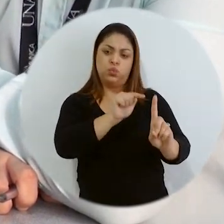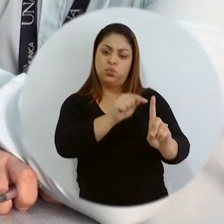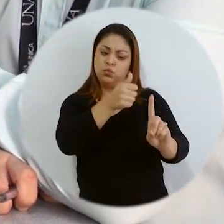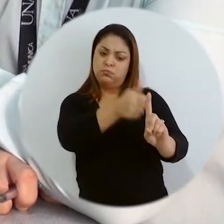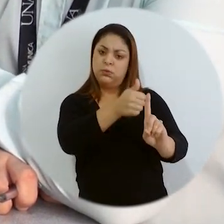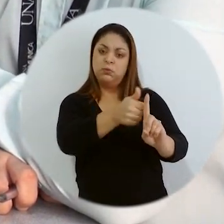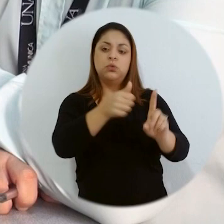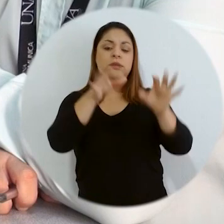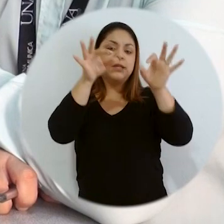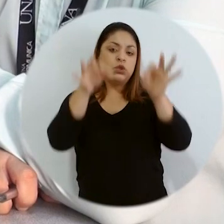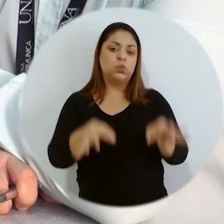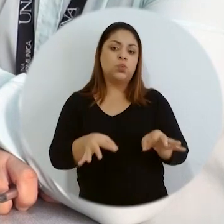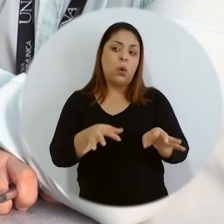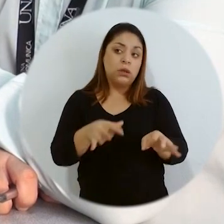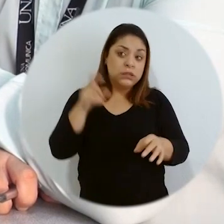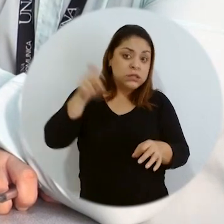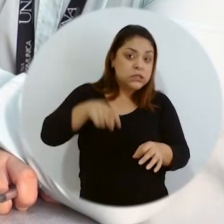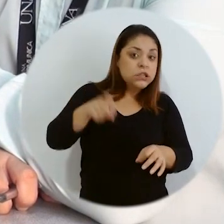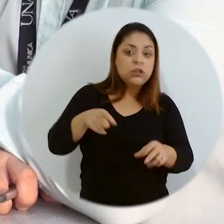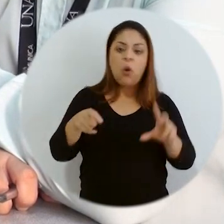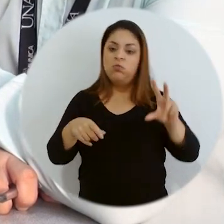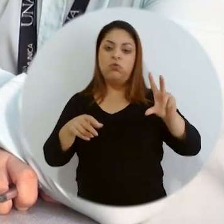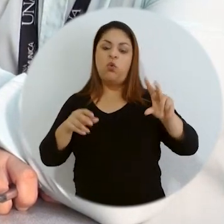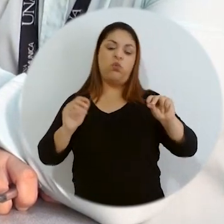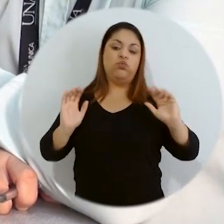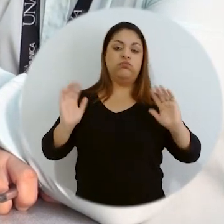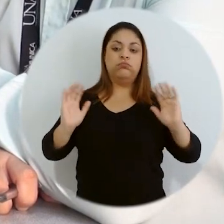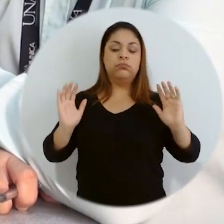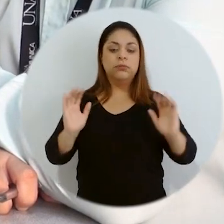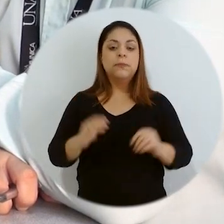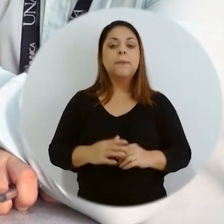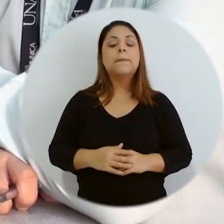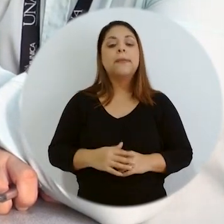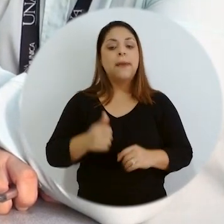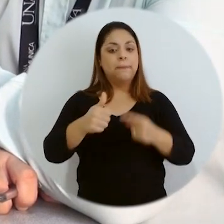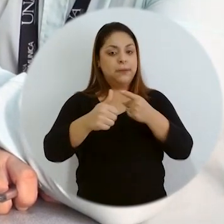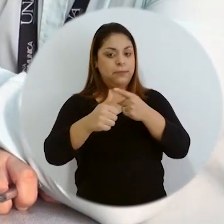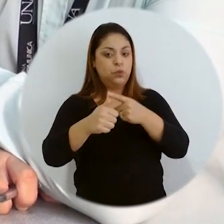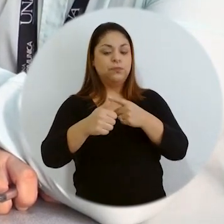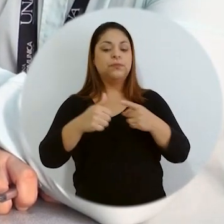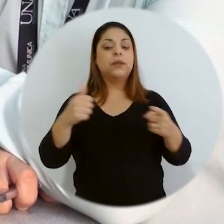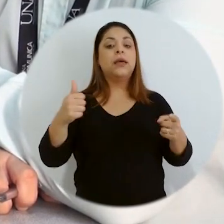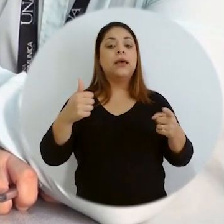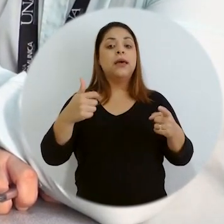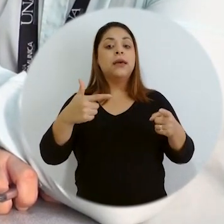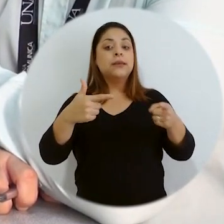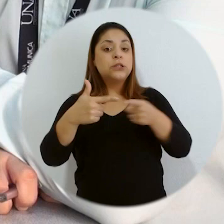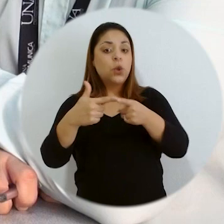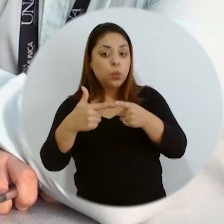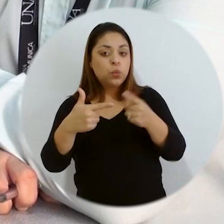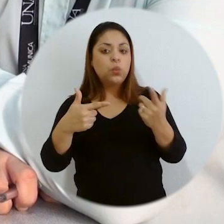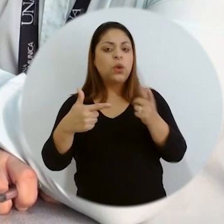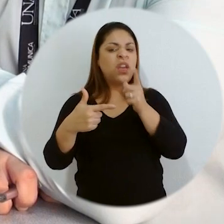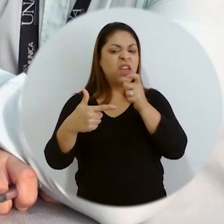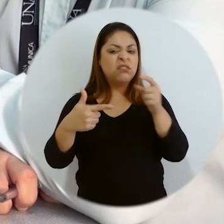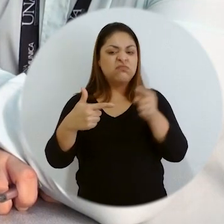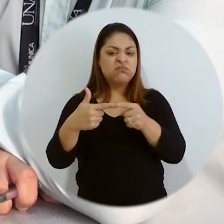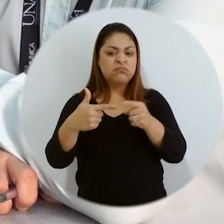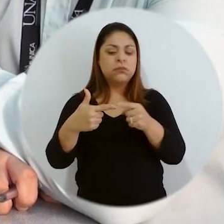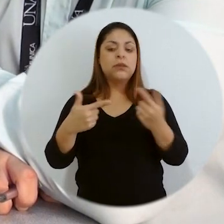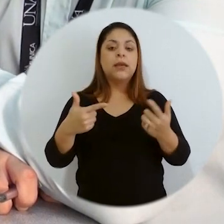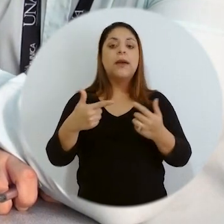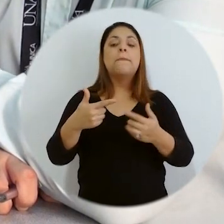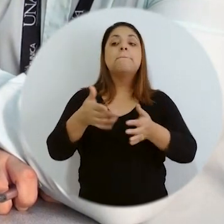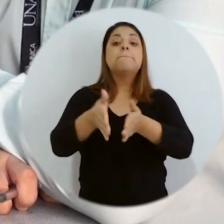se respeta, ¿verdad? Ellos definen en qué momento van a requerir los apoyos. Entonces, esa es la primera población. Después hay